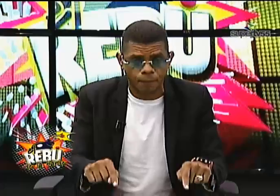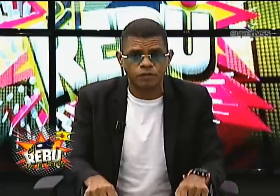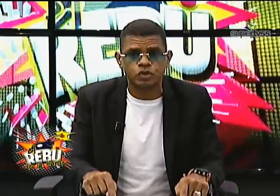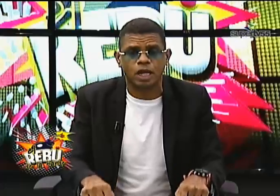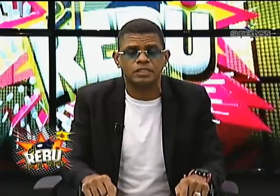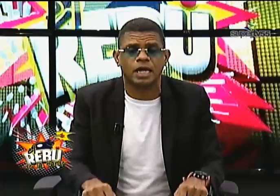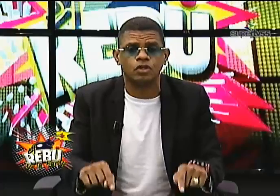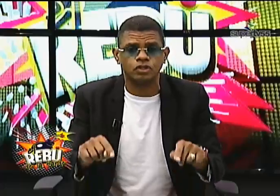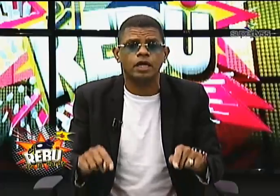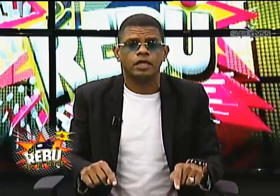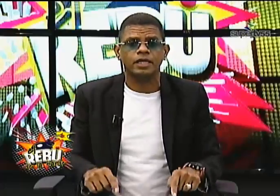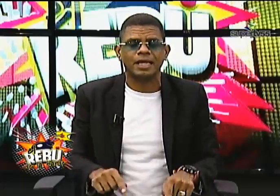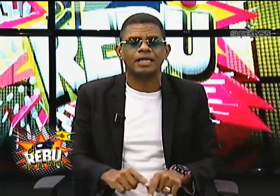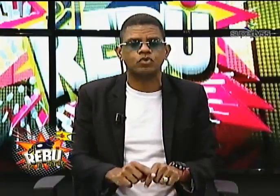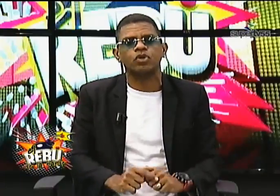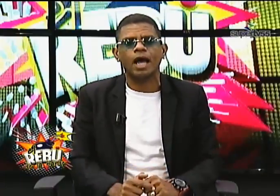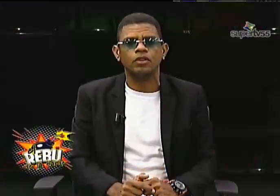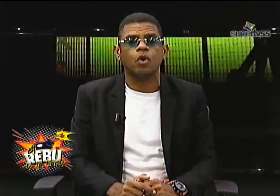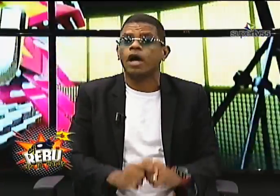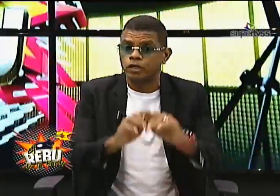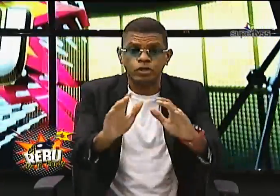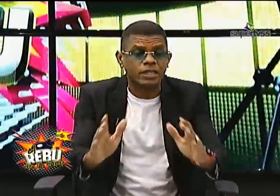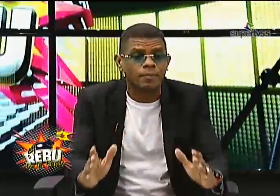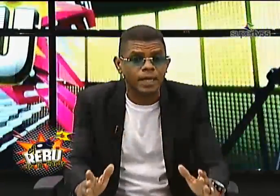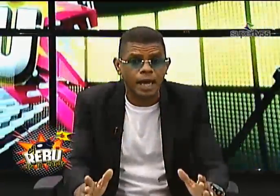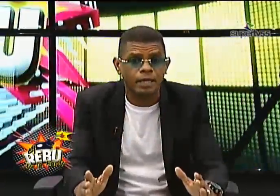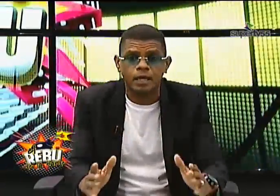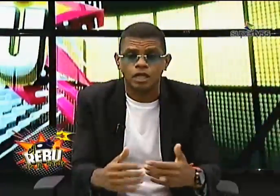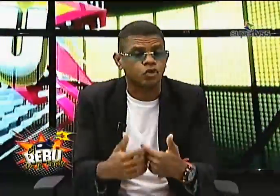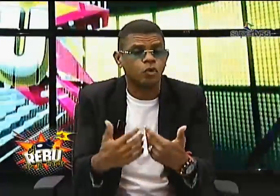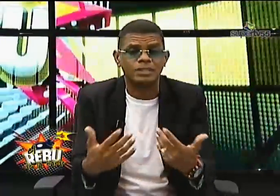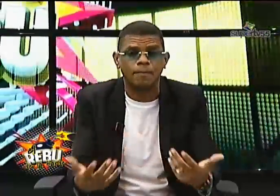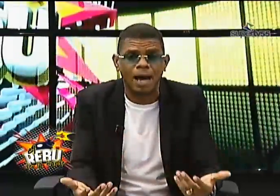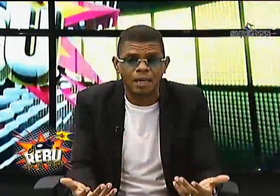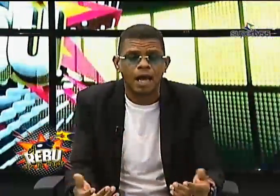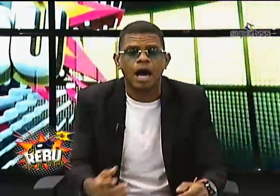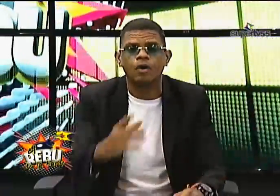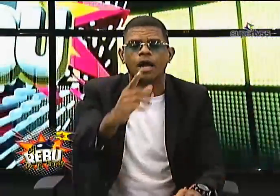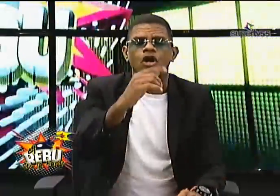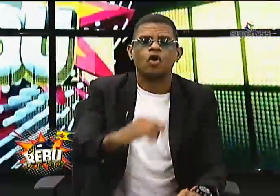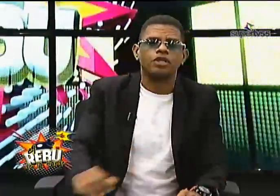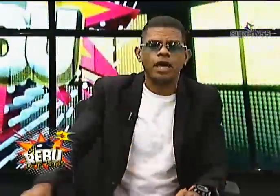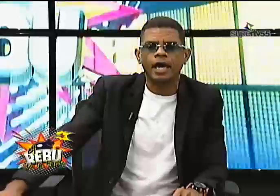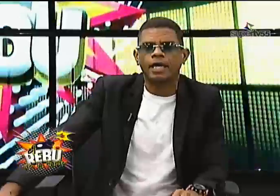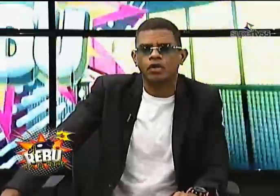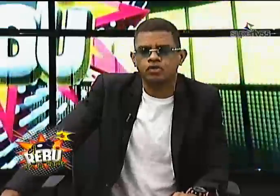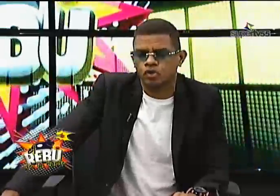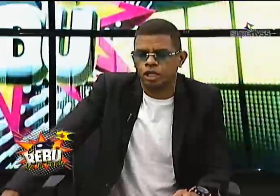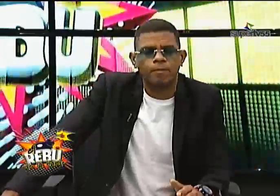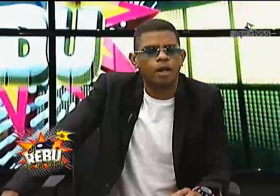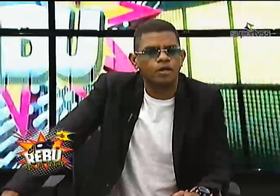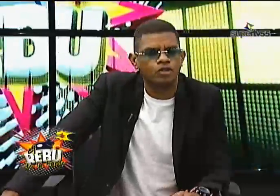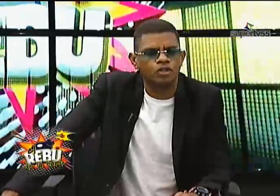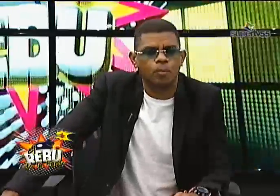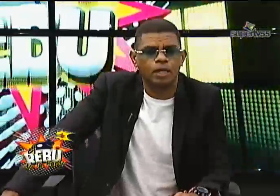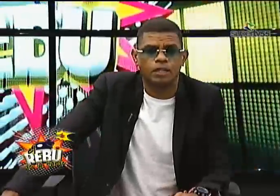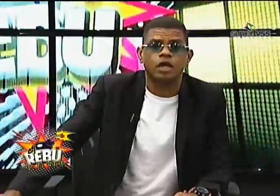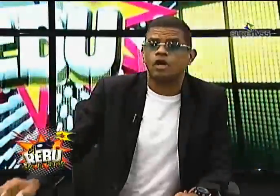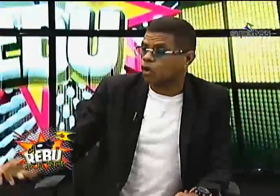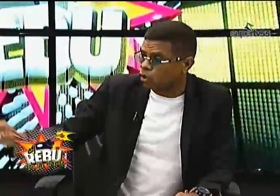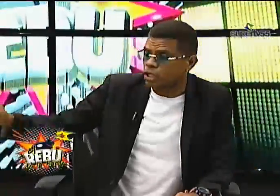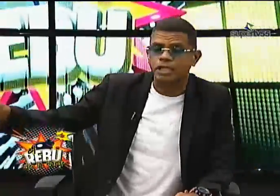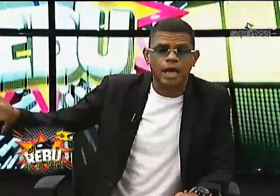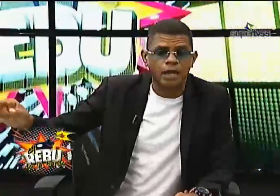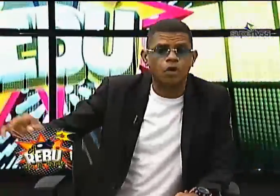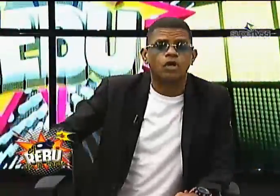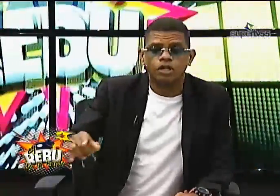están profesionalizándose y están estudiando. Eso está bien, eso no está mal. Ahora, ¿con quién es que nosotros tenemos los inconvenientes? Con